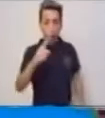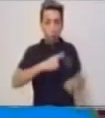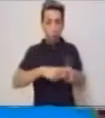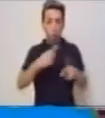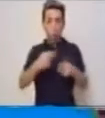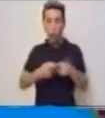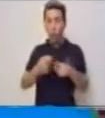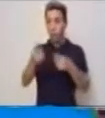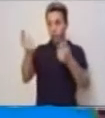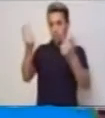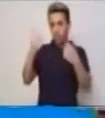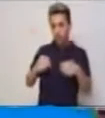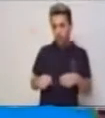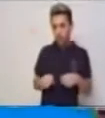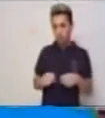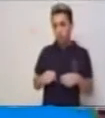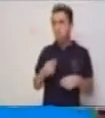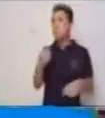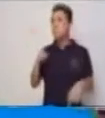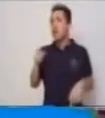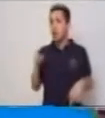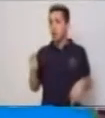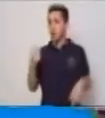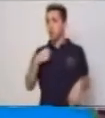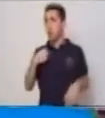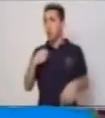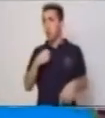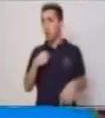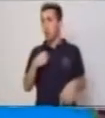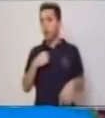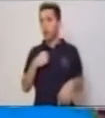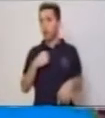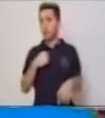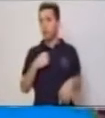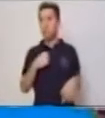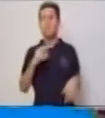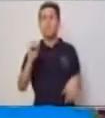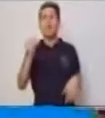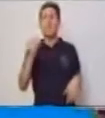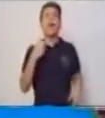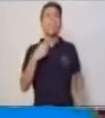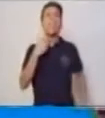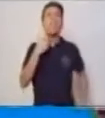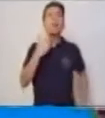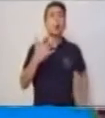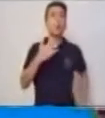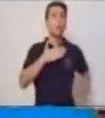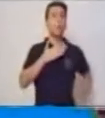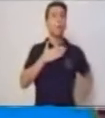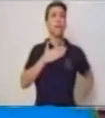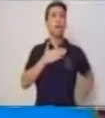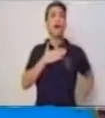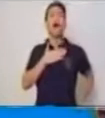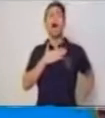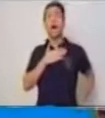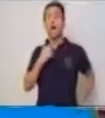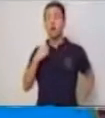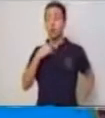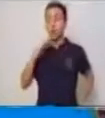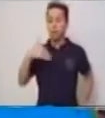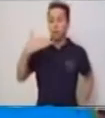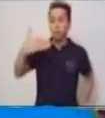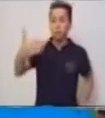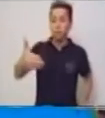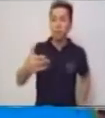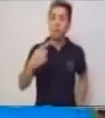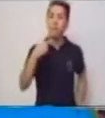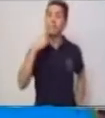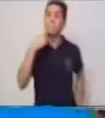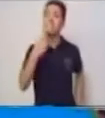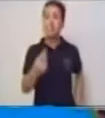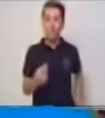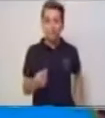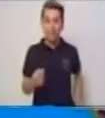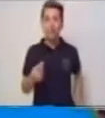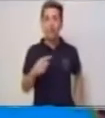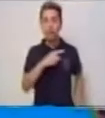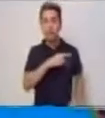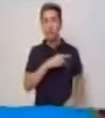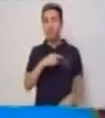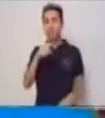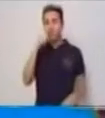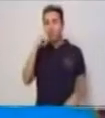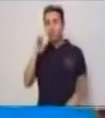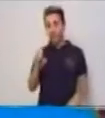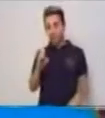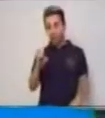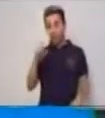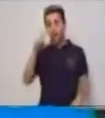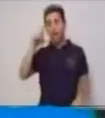diré. ¿Y qué estoy diciendo de mí? Que yo te voy a decir, digo que te lo diré cuando